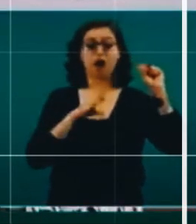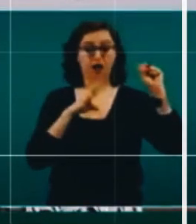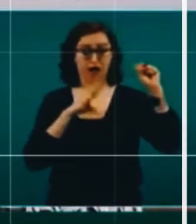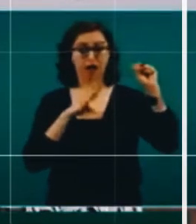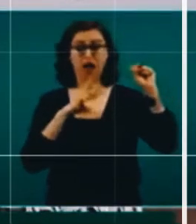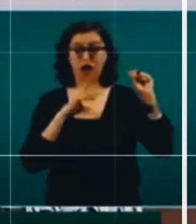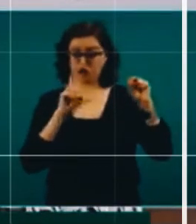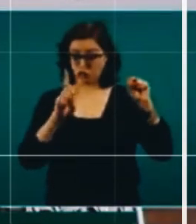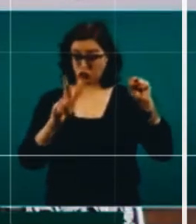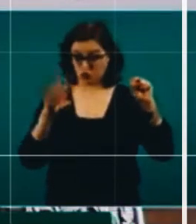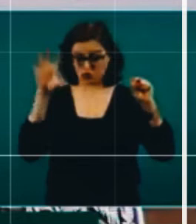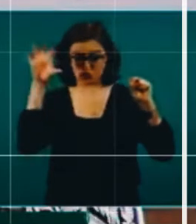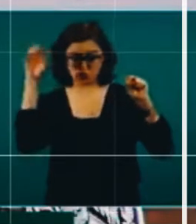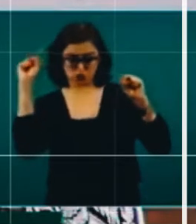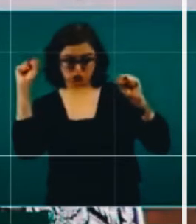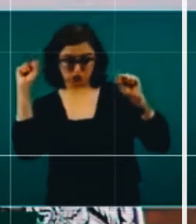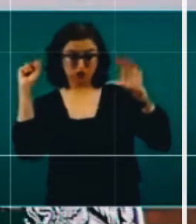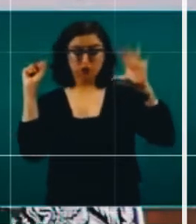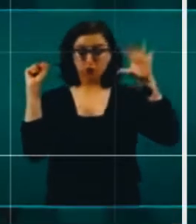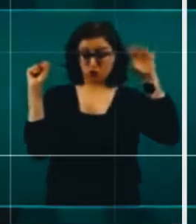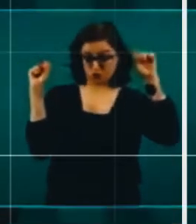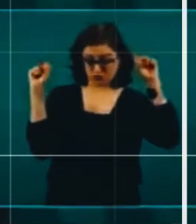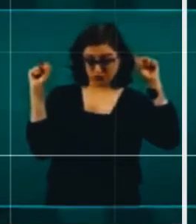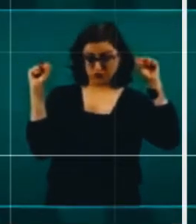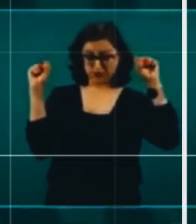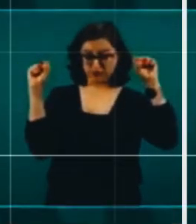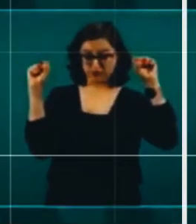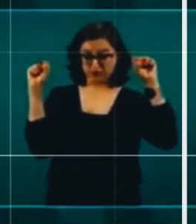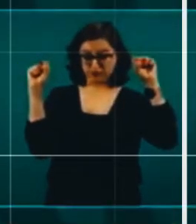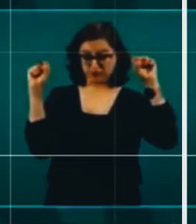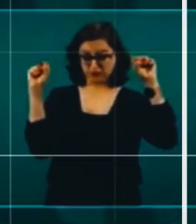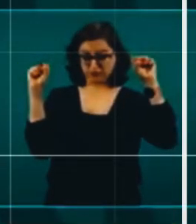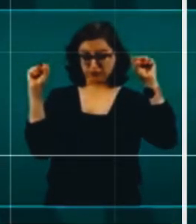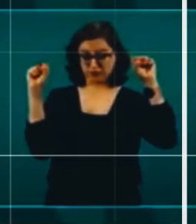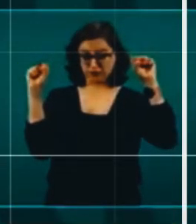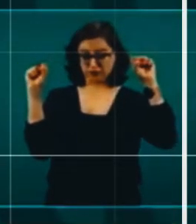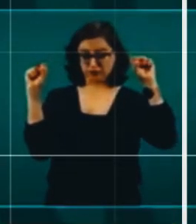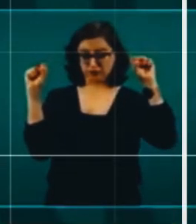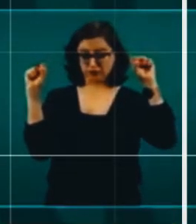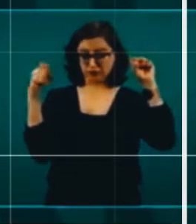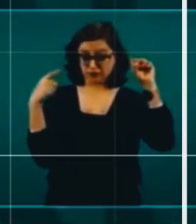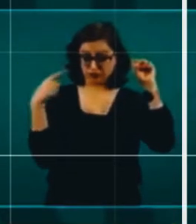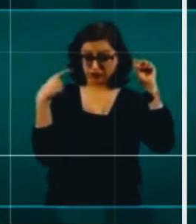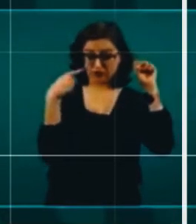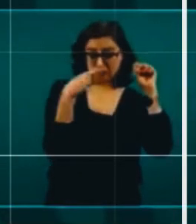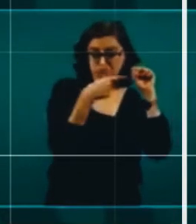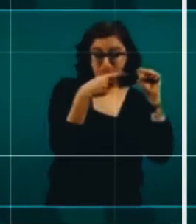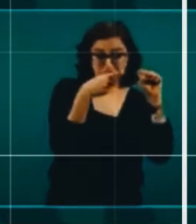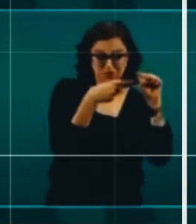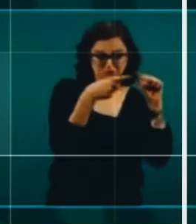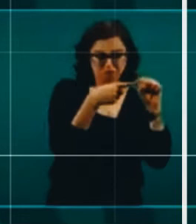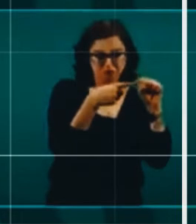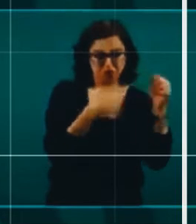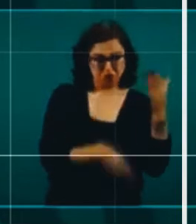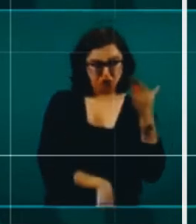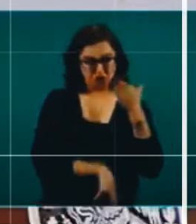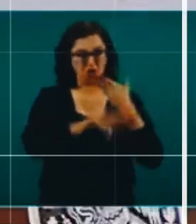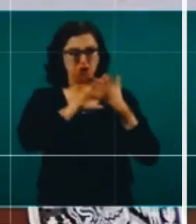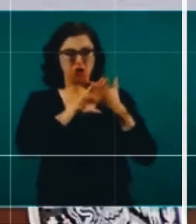Una, de que se deben de contestar las agresiones.